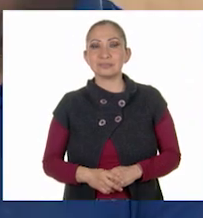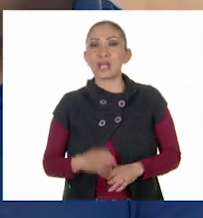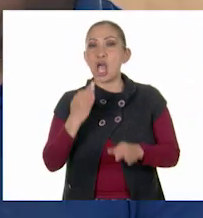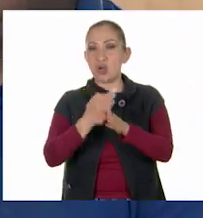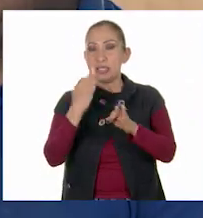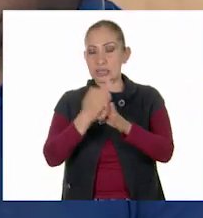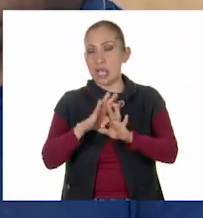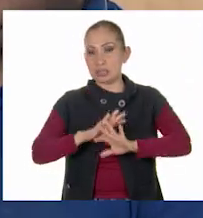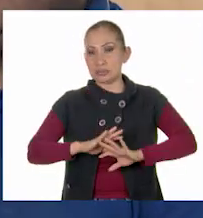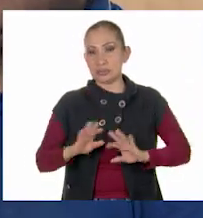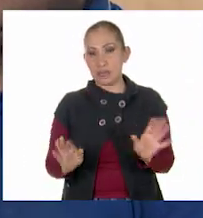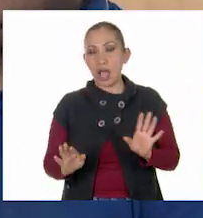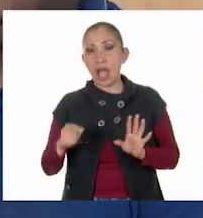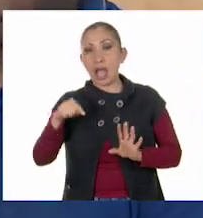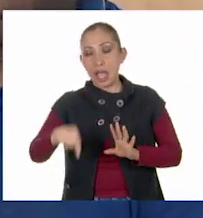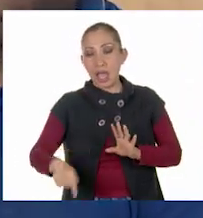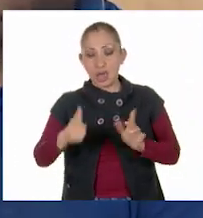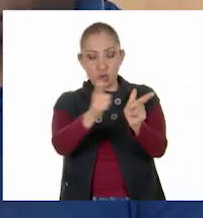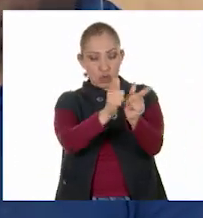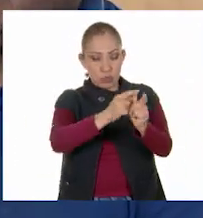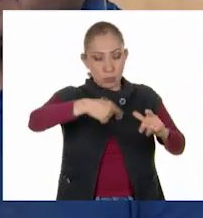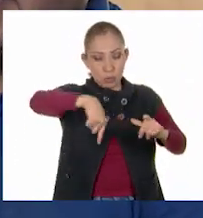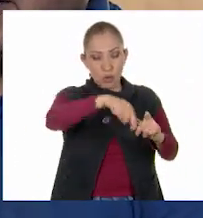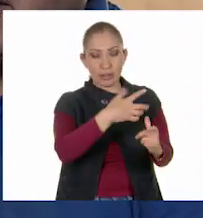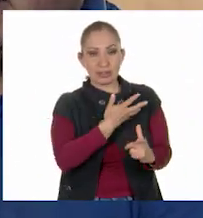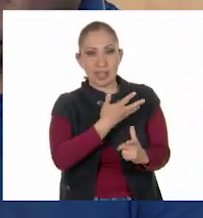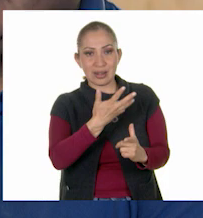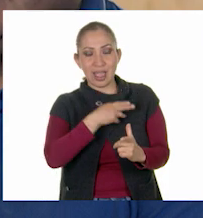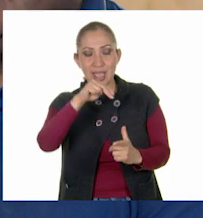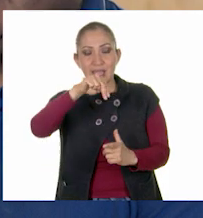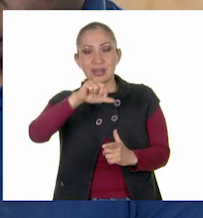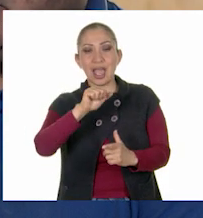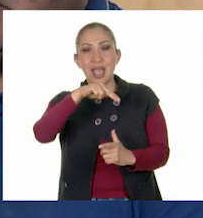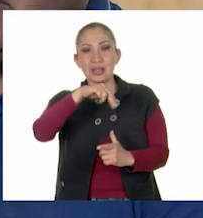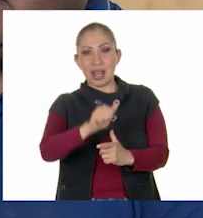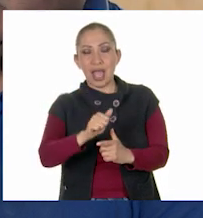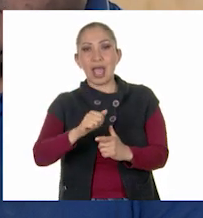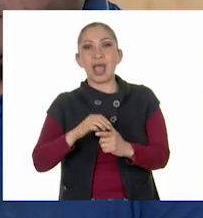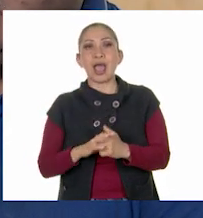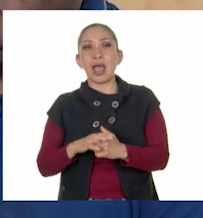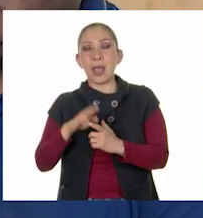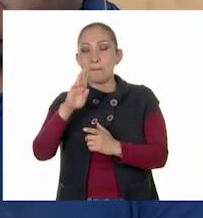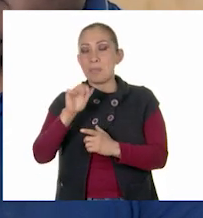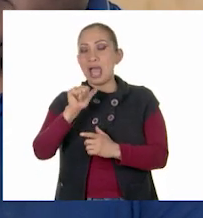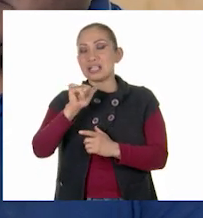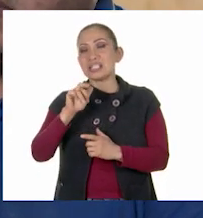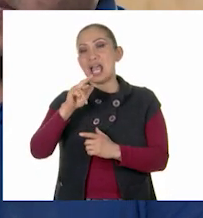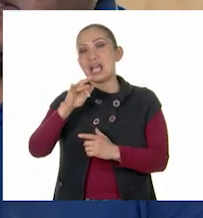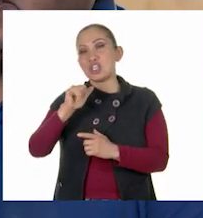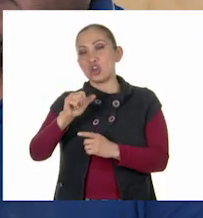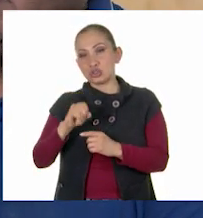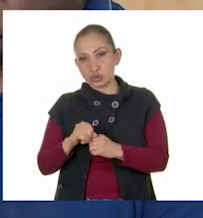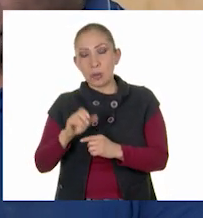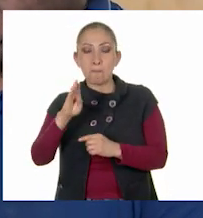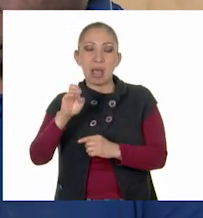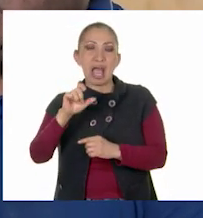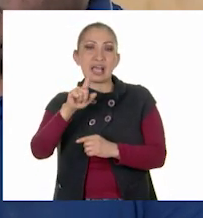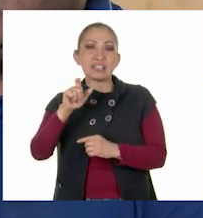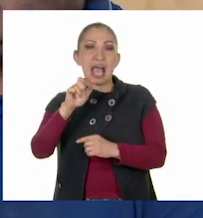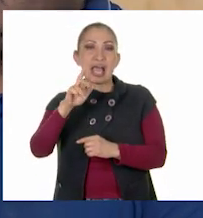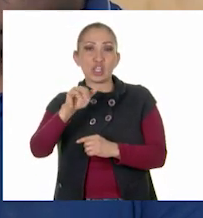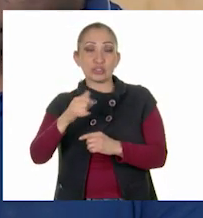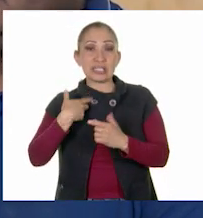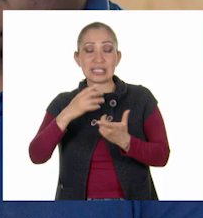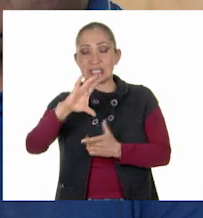Ahorita en la actualidad en la cuadrilla llevan lo que es la nana, los basarios, las basarias y